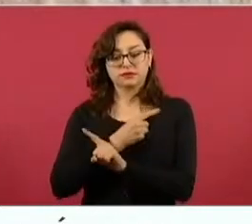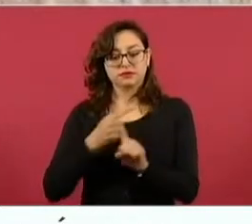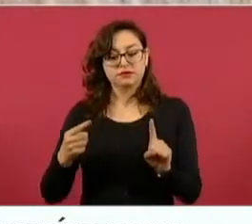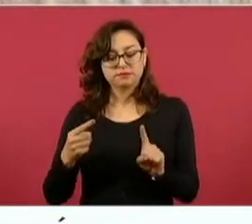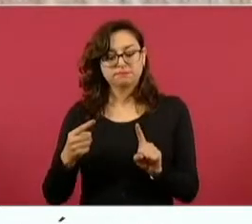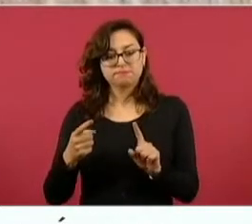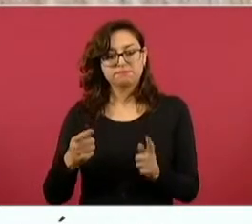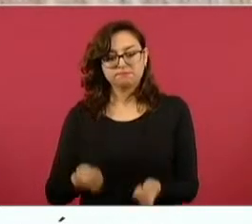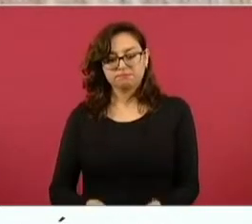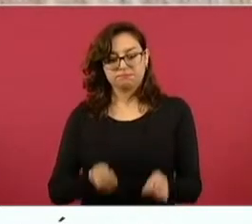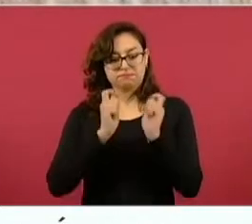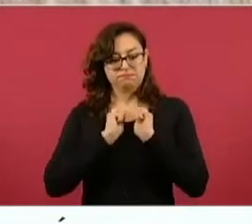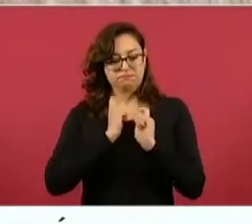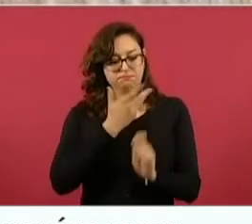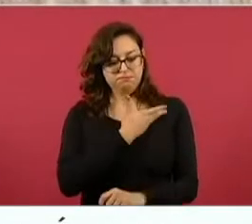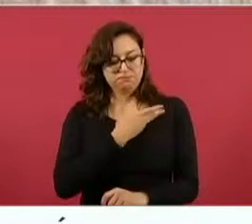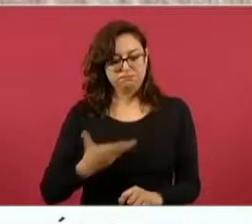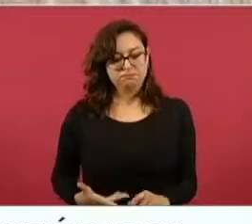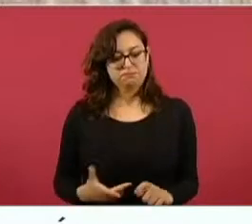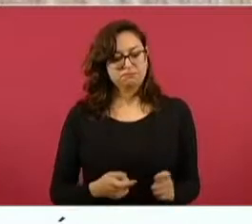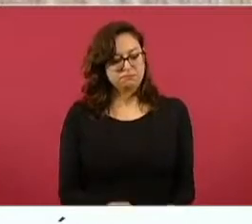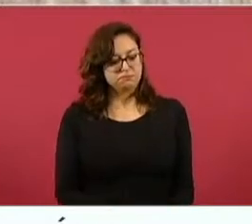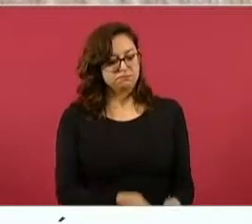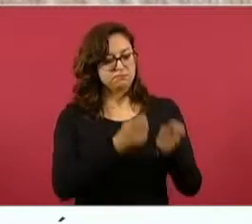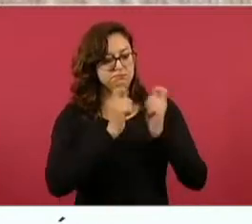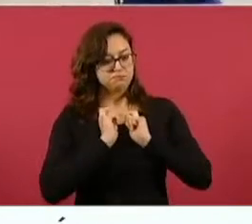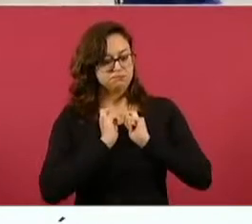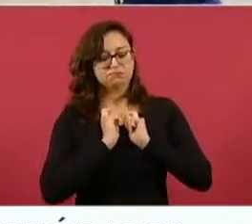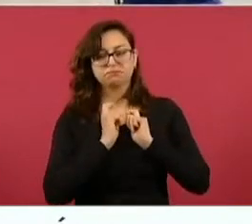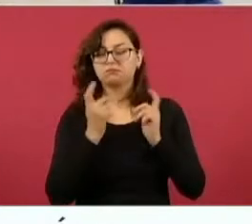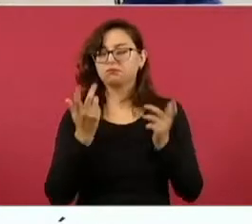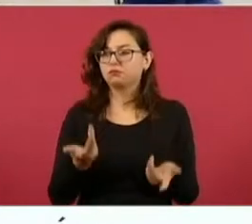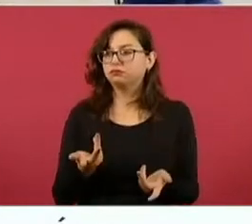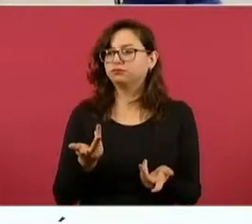que tenían gobiernos progresistas.